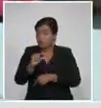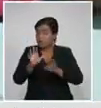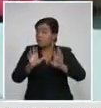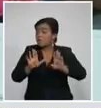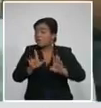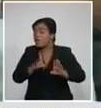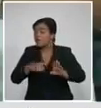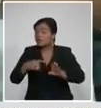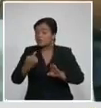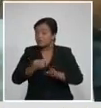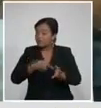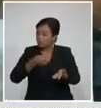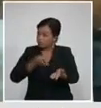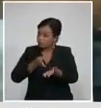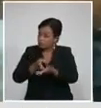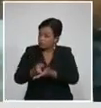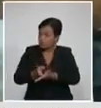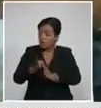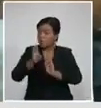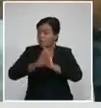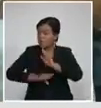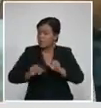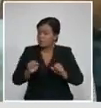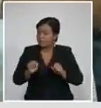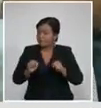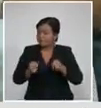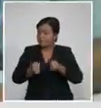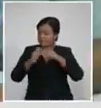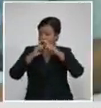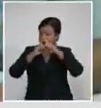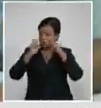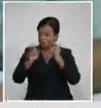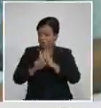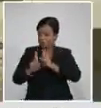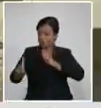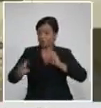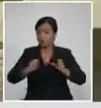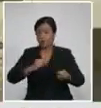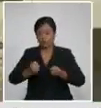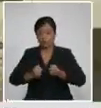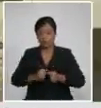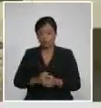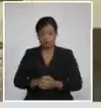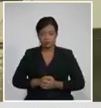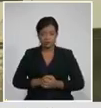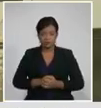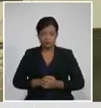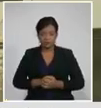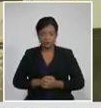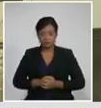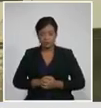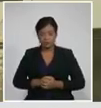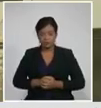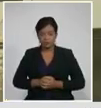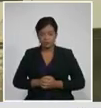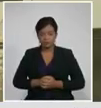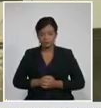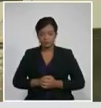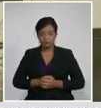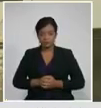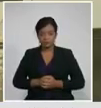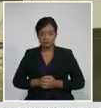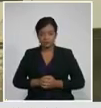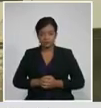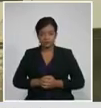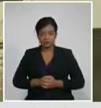entonces continuar extremando medidas de control y protección ante el virus. Katiuska León, para el Sistema Informativo de